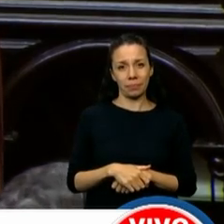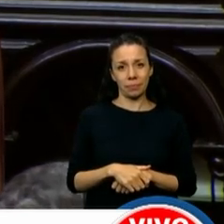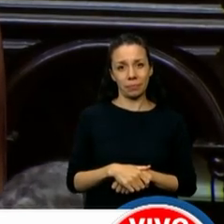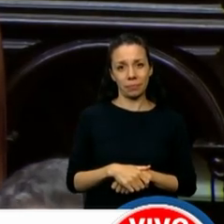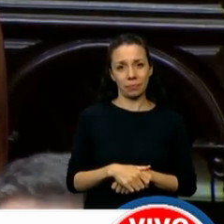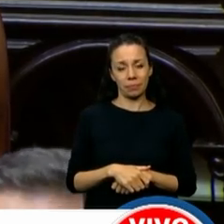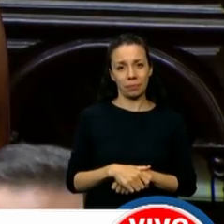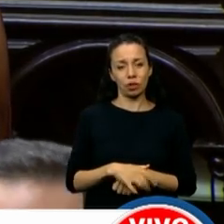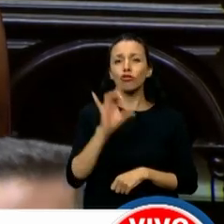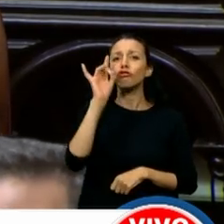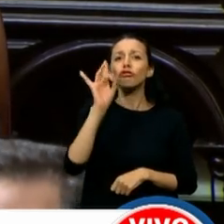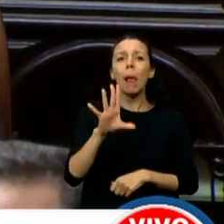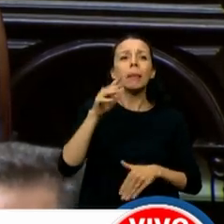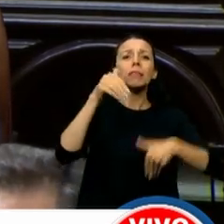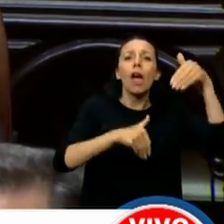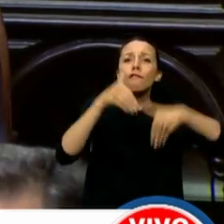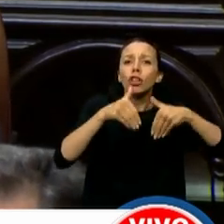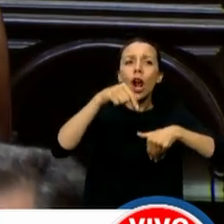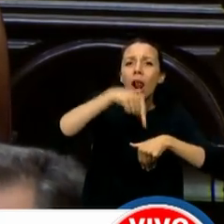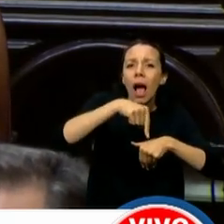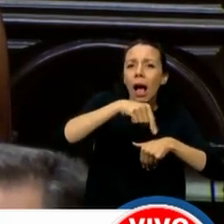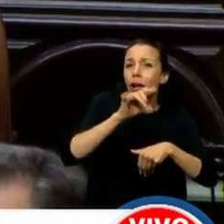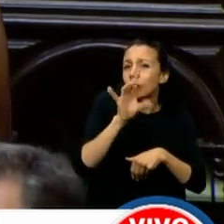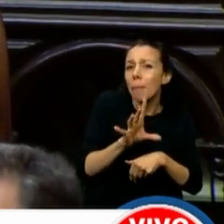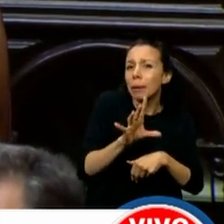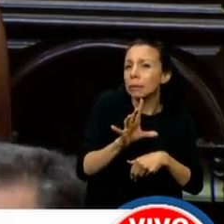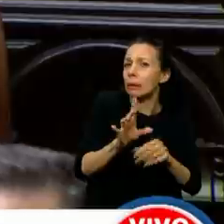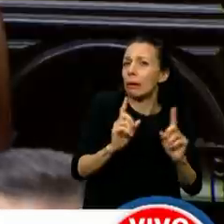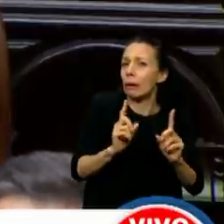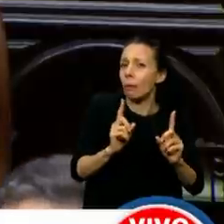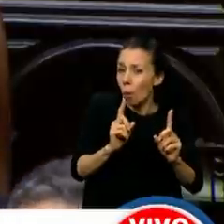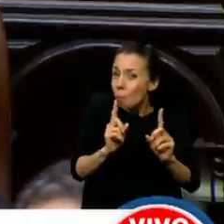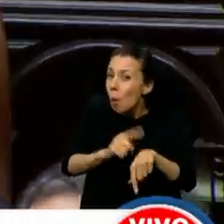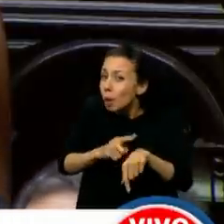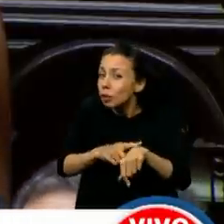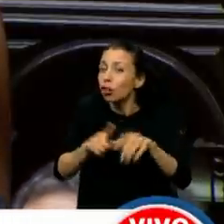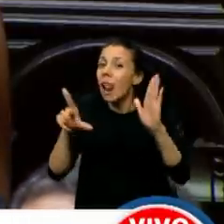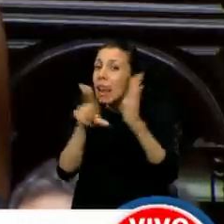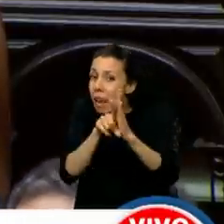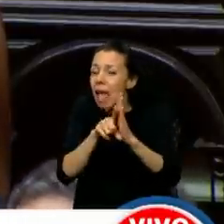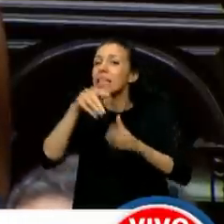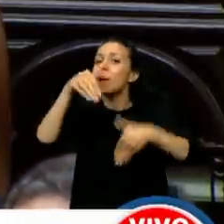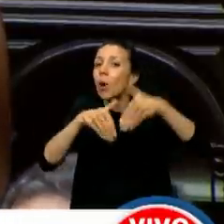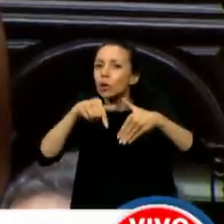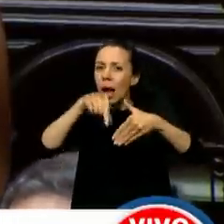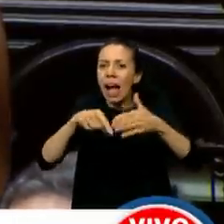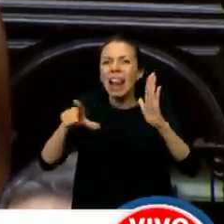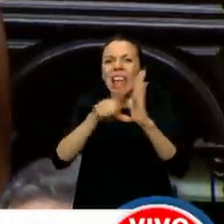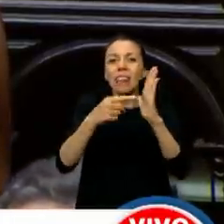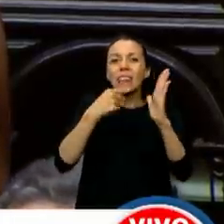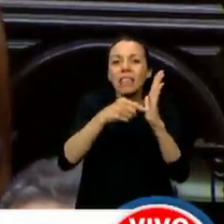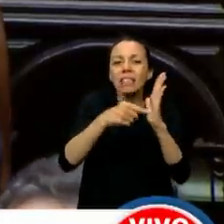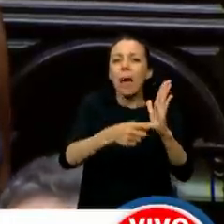y que no solamente votaron aquí porque además cuando se votó aquí la ley prohibía expresamente que se